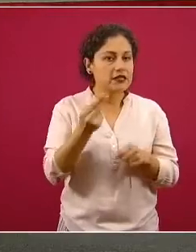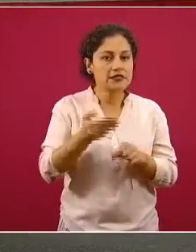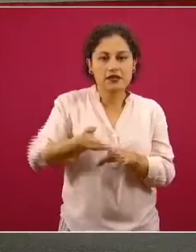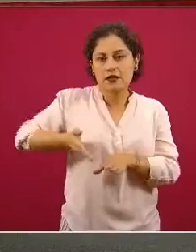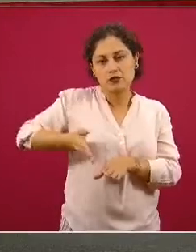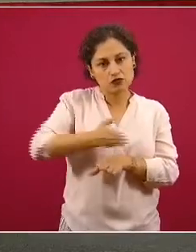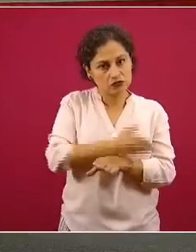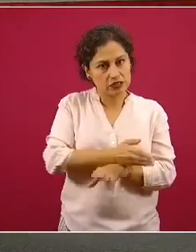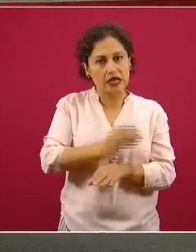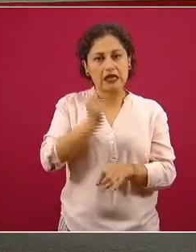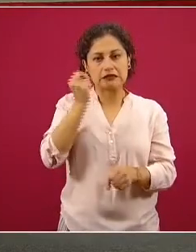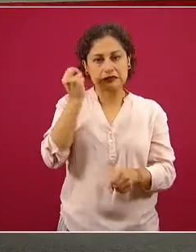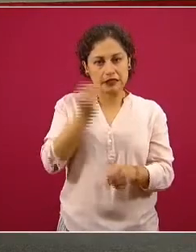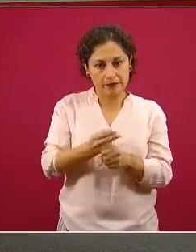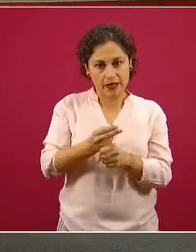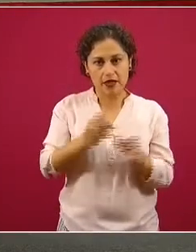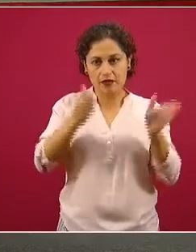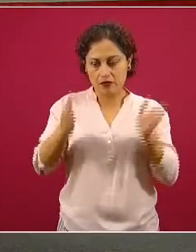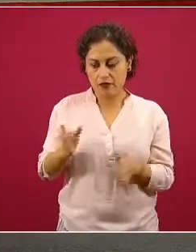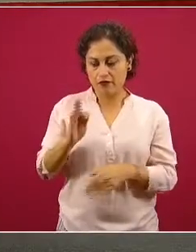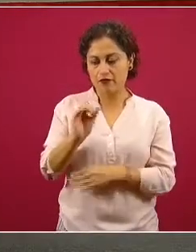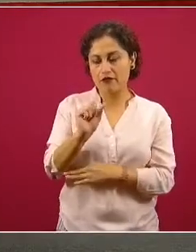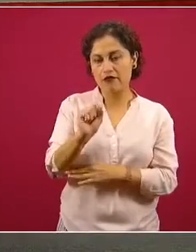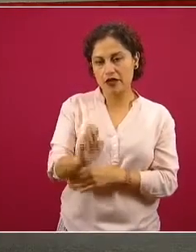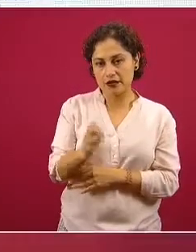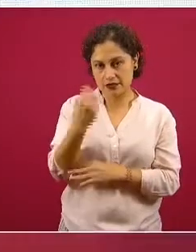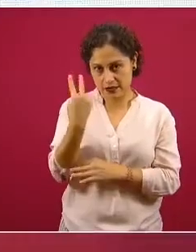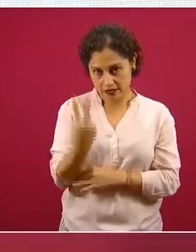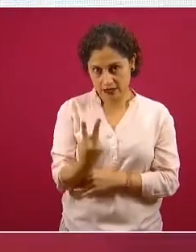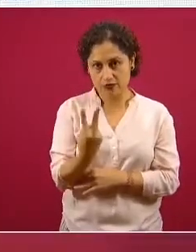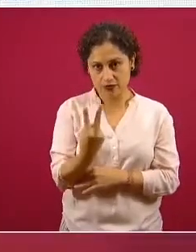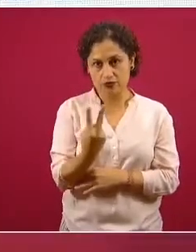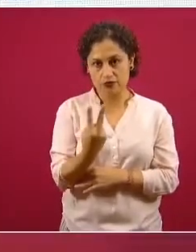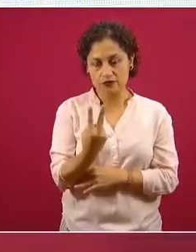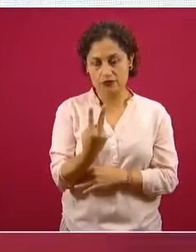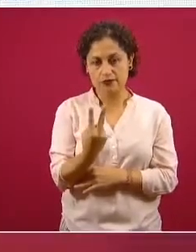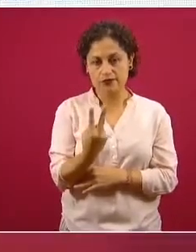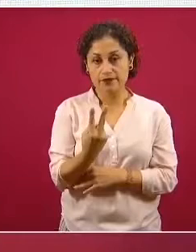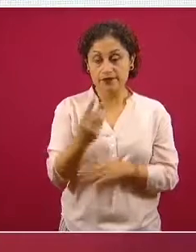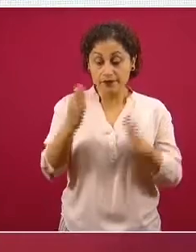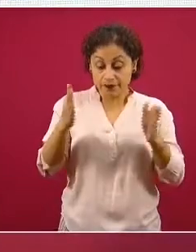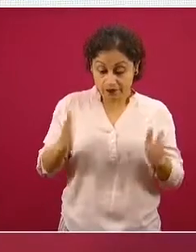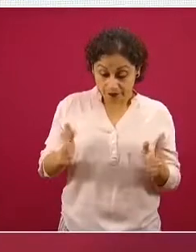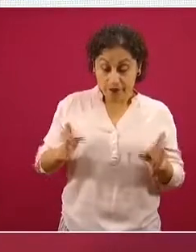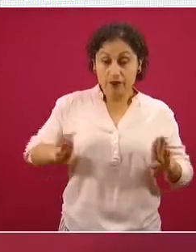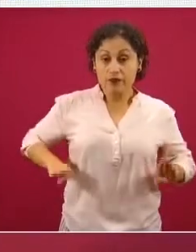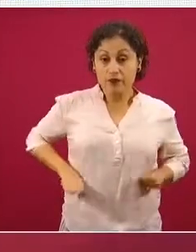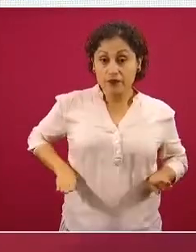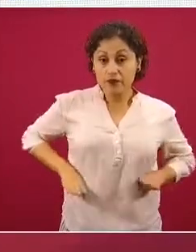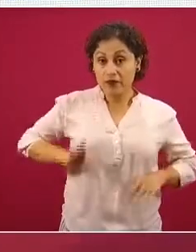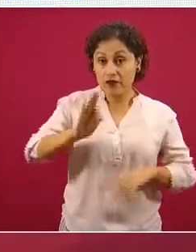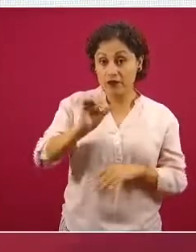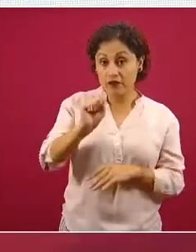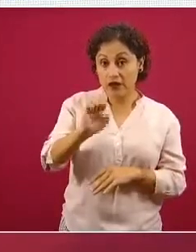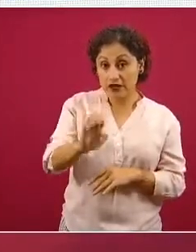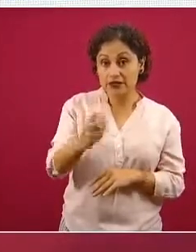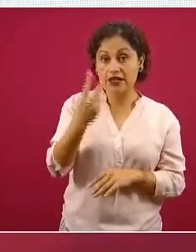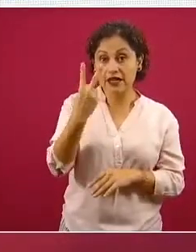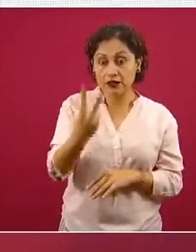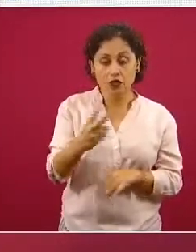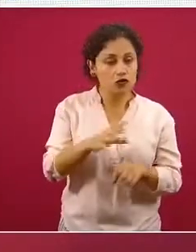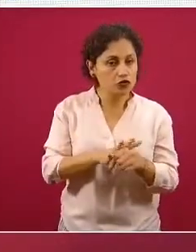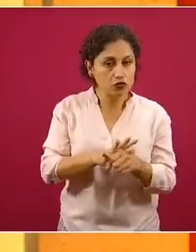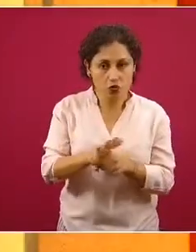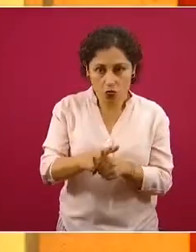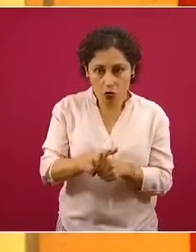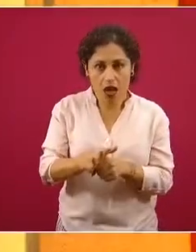fase 2. A pesar de que las otras características propias de la fase 2 no se habían presentado. ¿Cuáles son esas